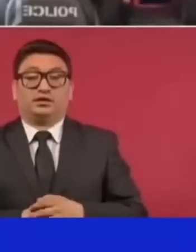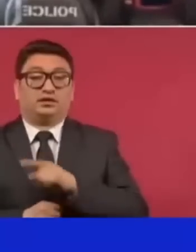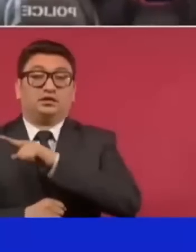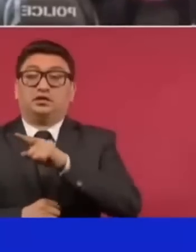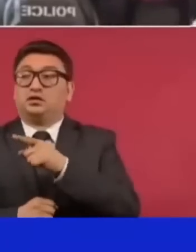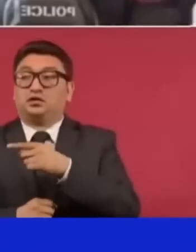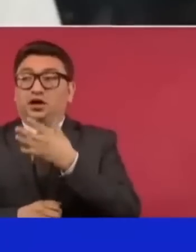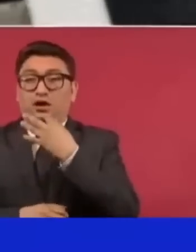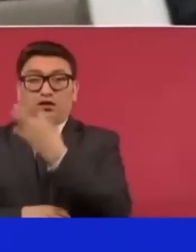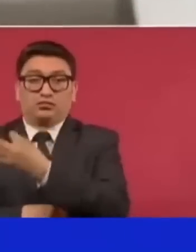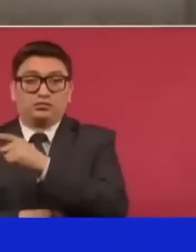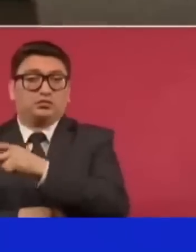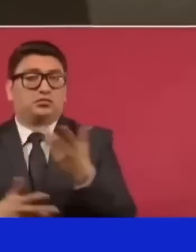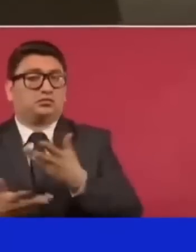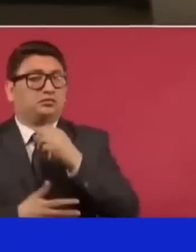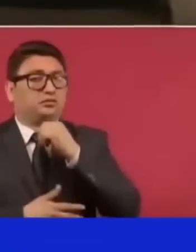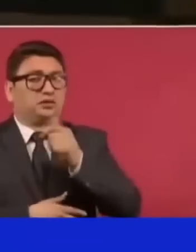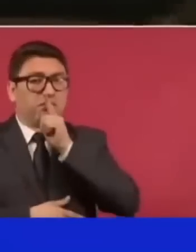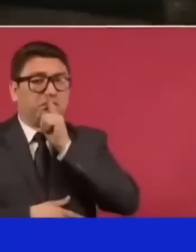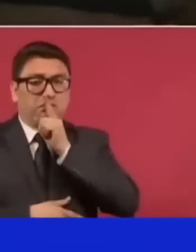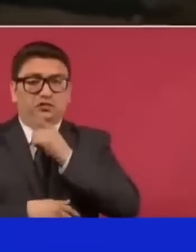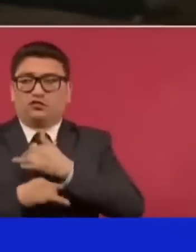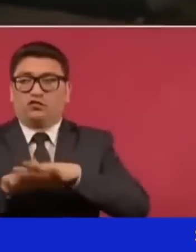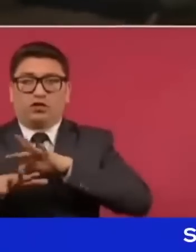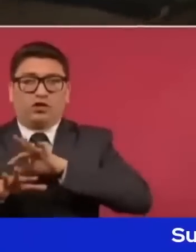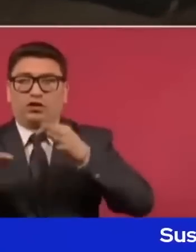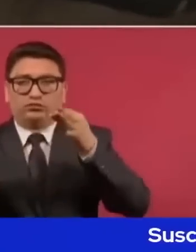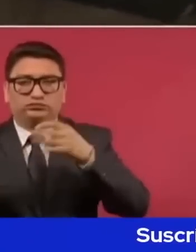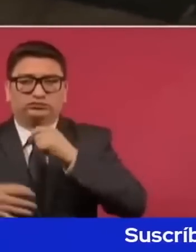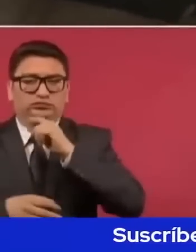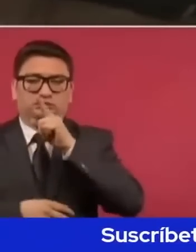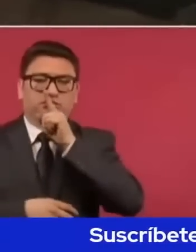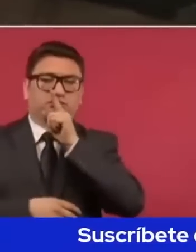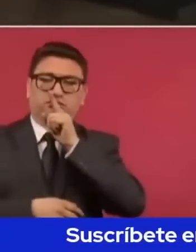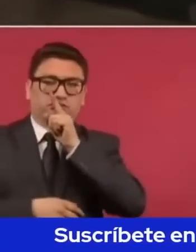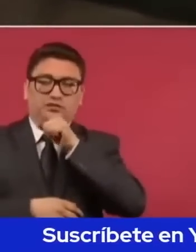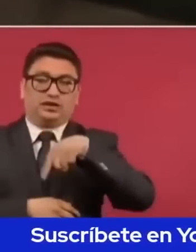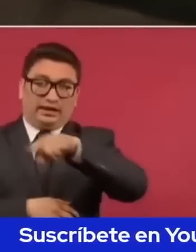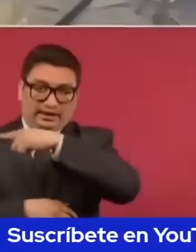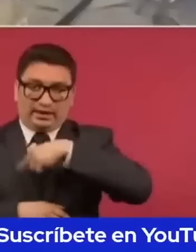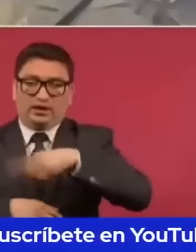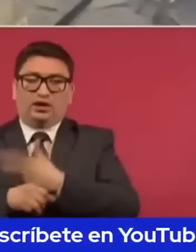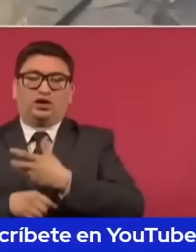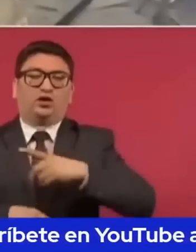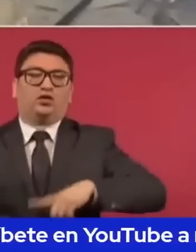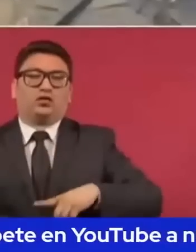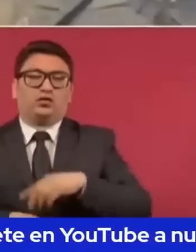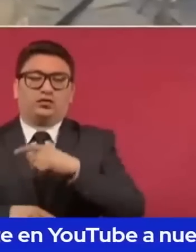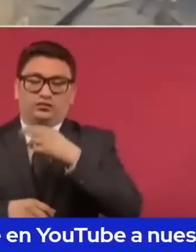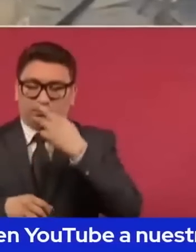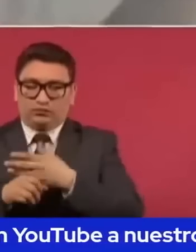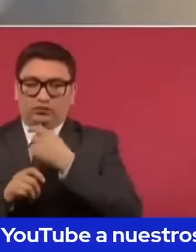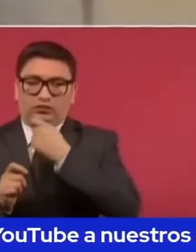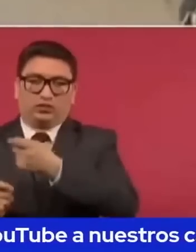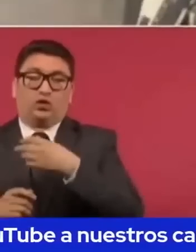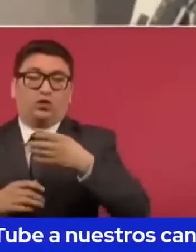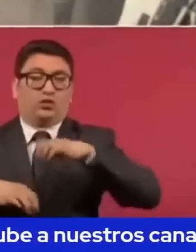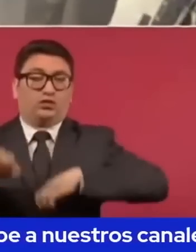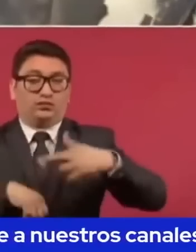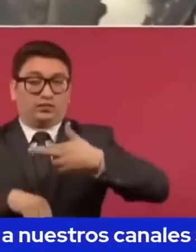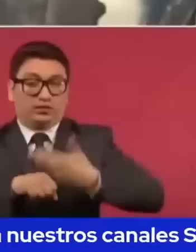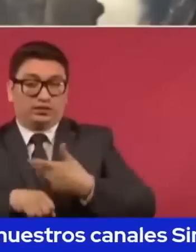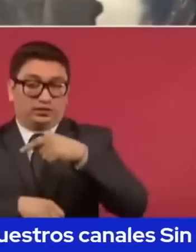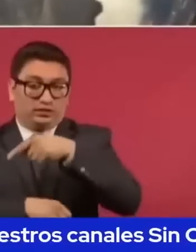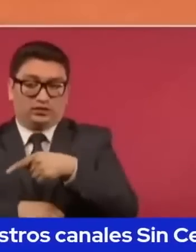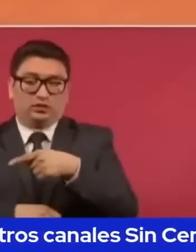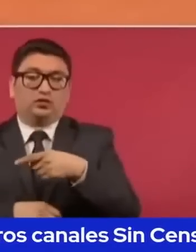nada. Nunca informaron a nadie en el Departamento de Estado, nunca informaron al embajador en